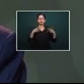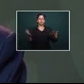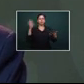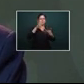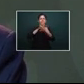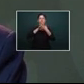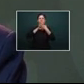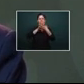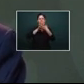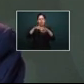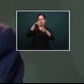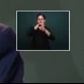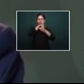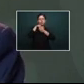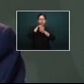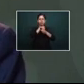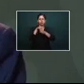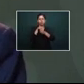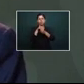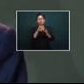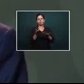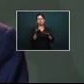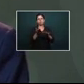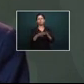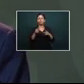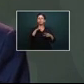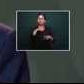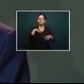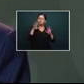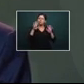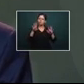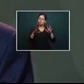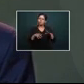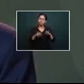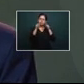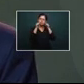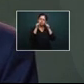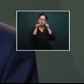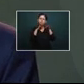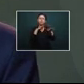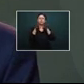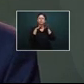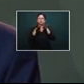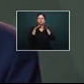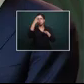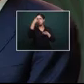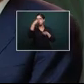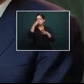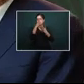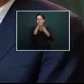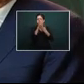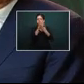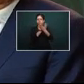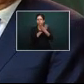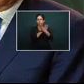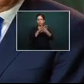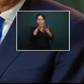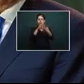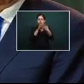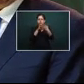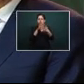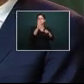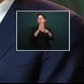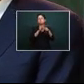problema que ya se está atendiendo. El gobierno del Estado de México